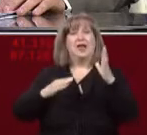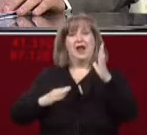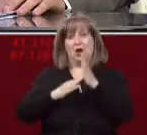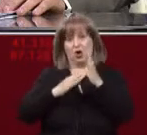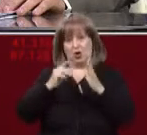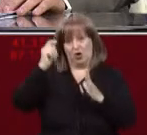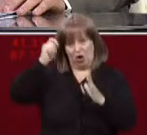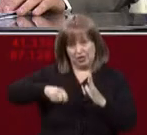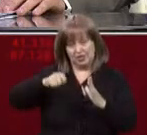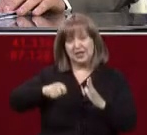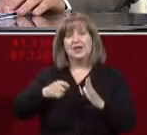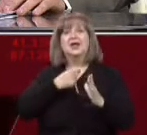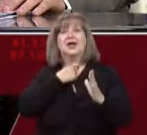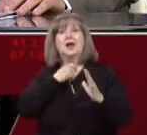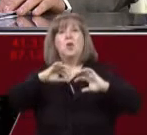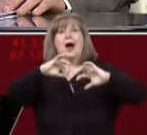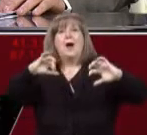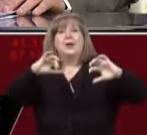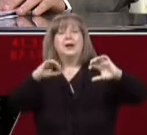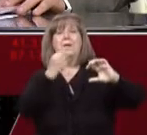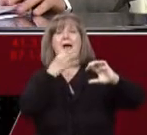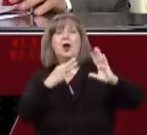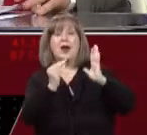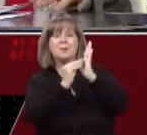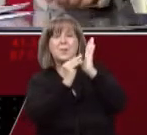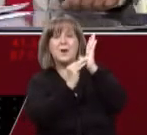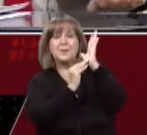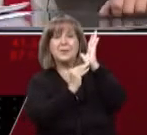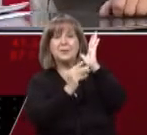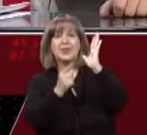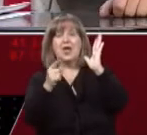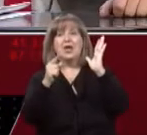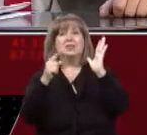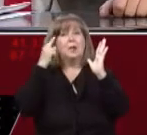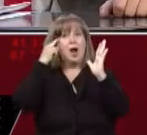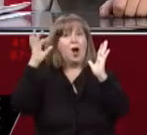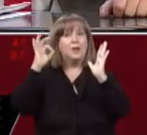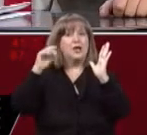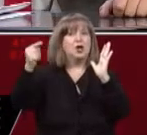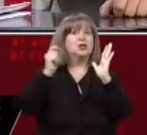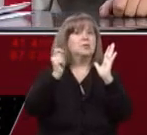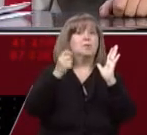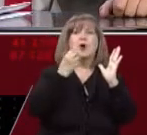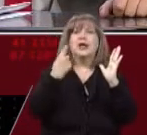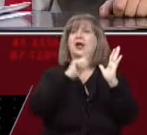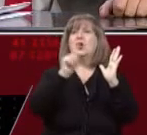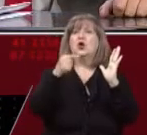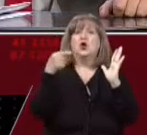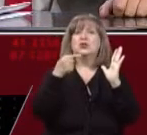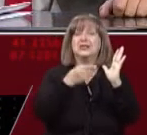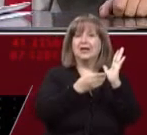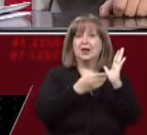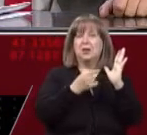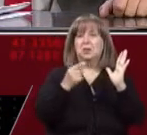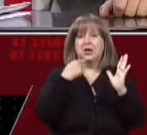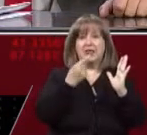algunas ideas alternativas para mejorarlo y sobre todo escuchar a quienes están opinando en disidencia, porque no podemos seguir